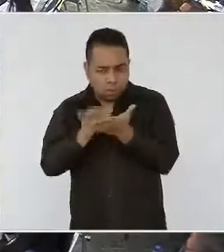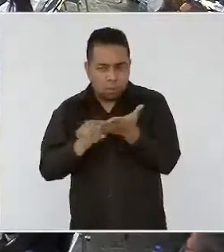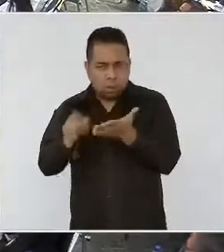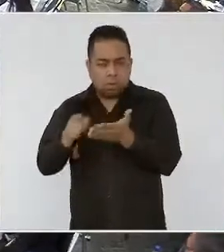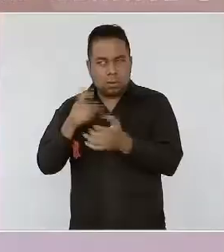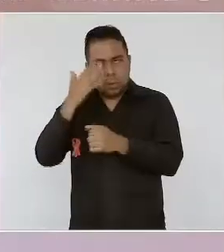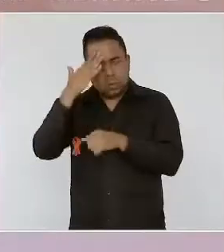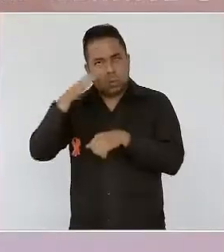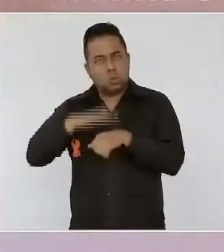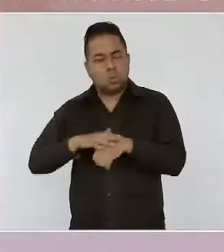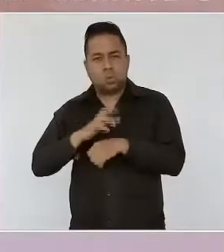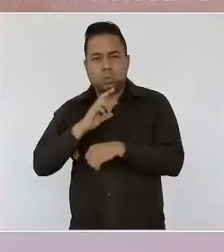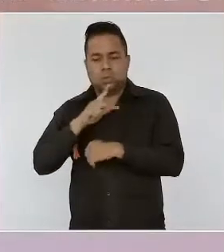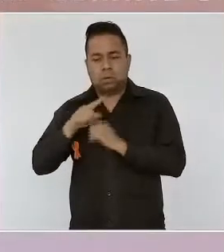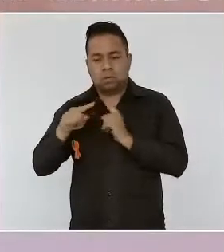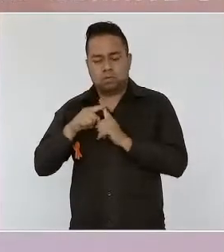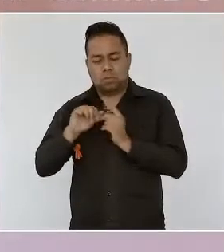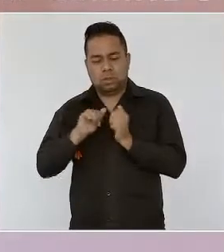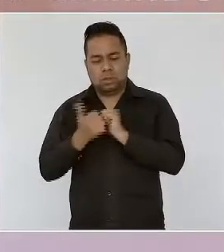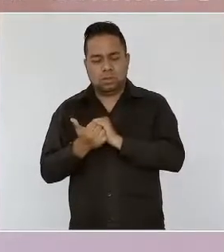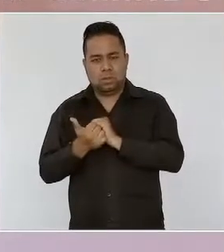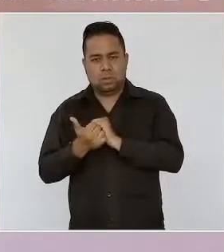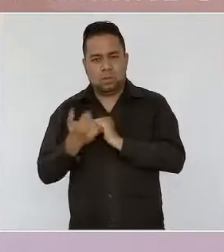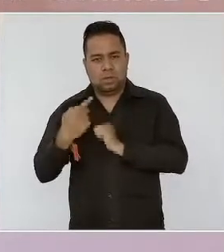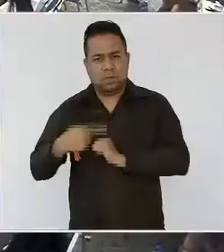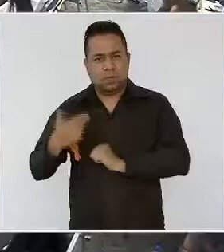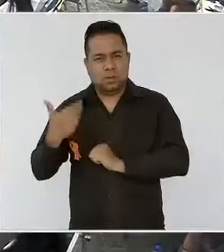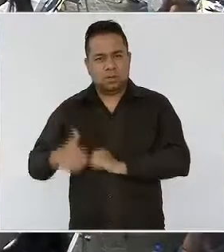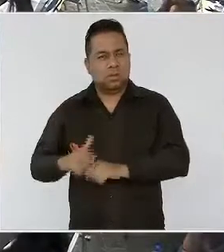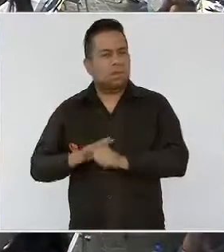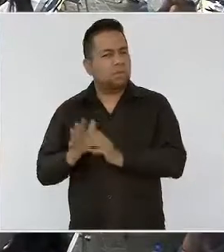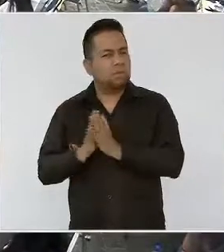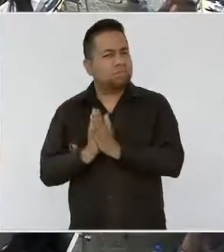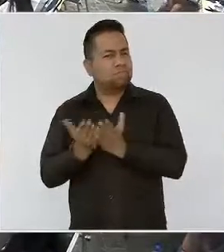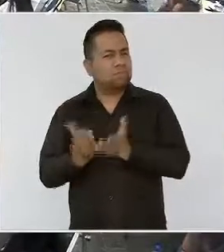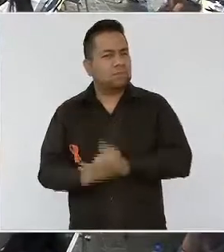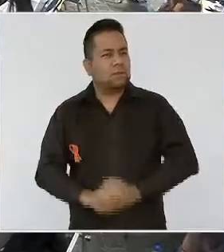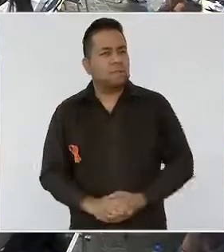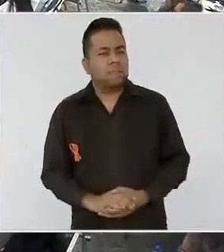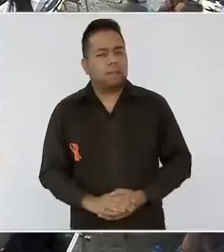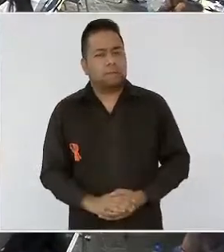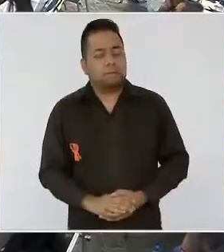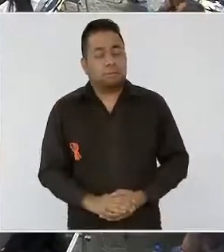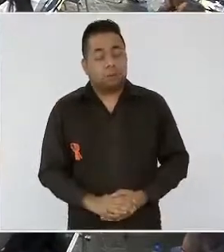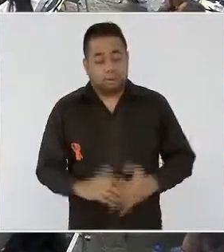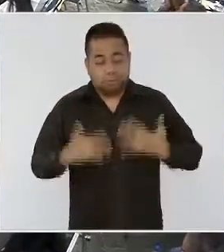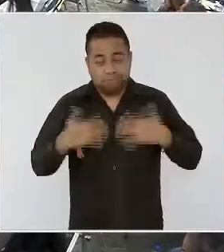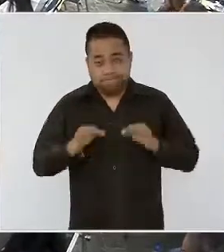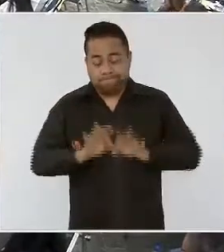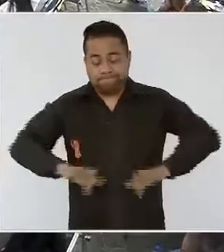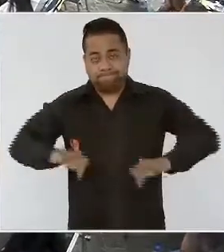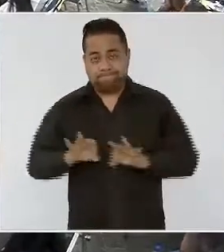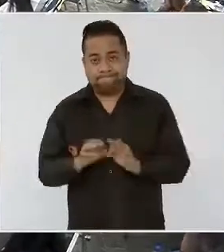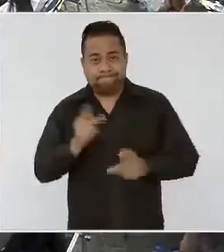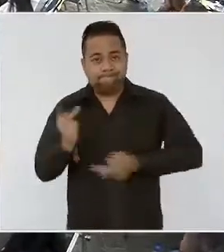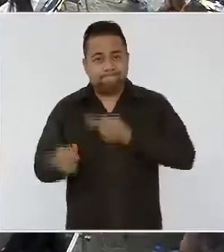haya hecho mejor persona, Lila. Sí. Pues qué importante pregunta, porque